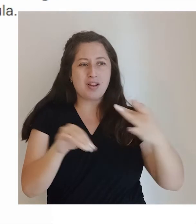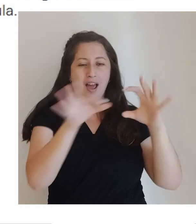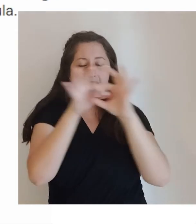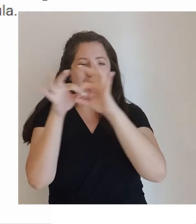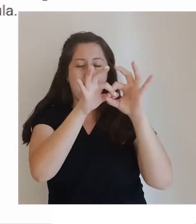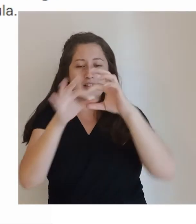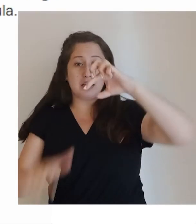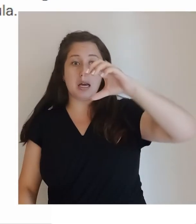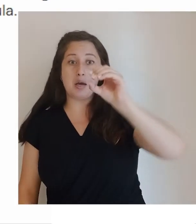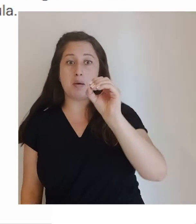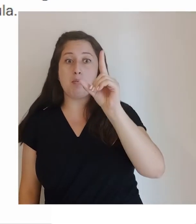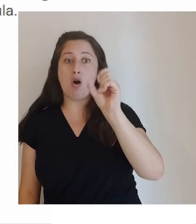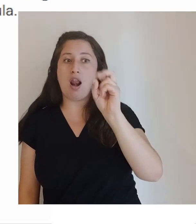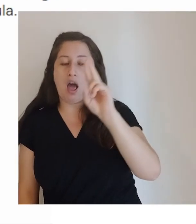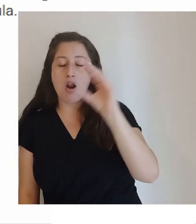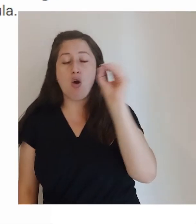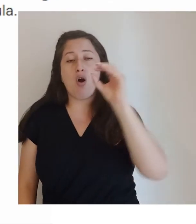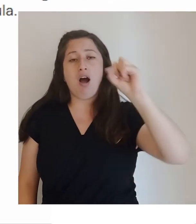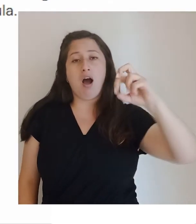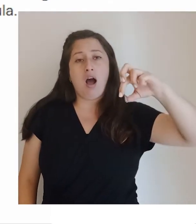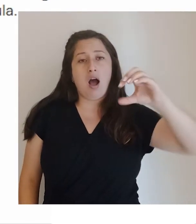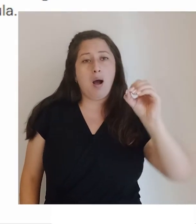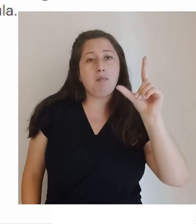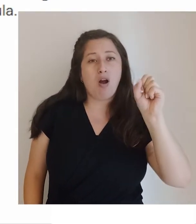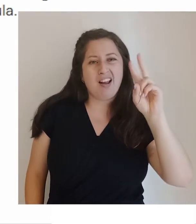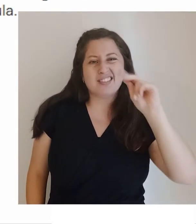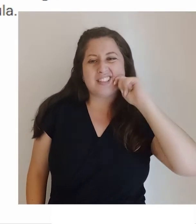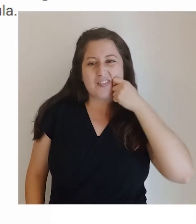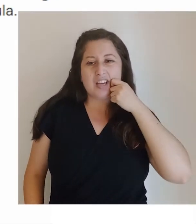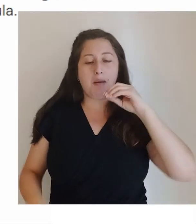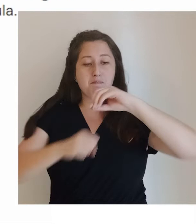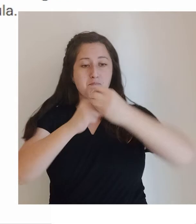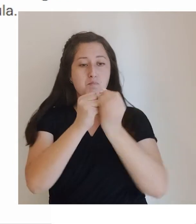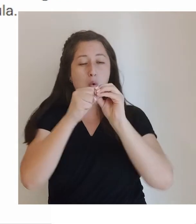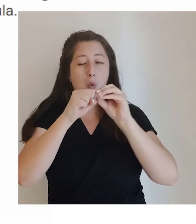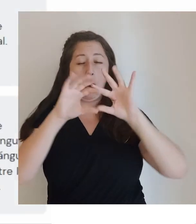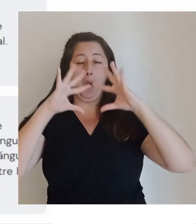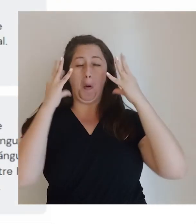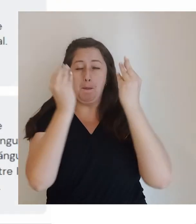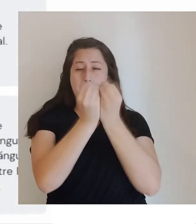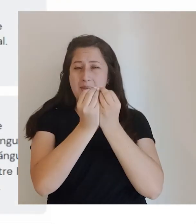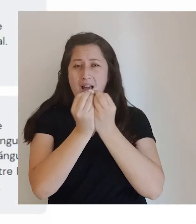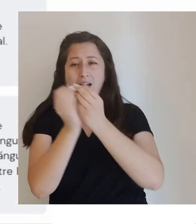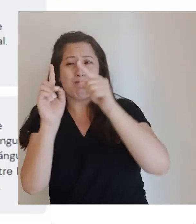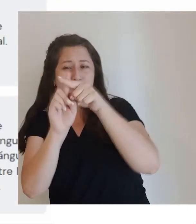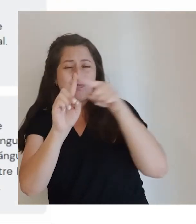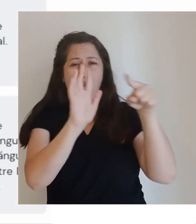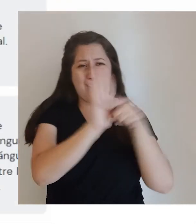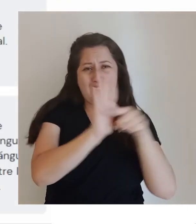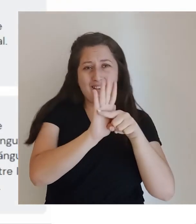apolares no asegura que la molécula completa sea polar o apolar.